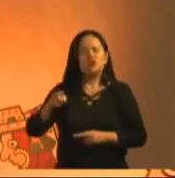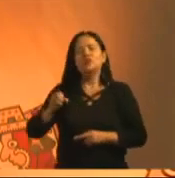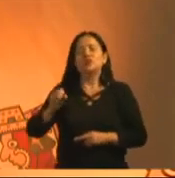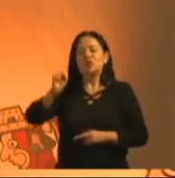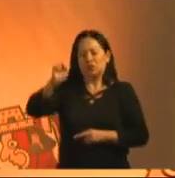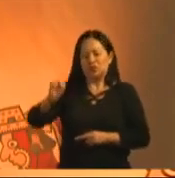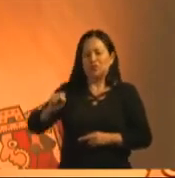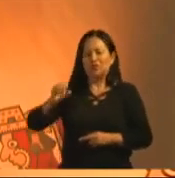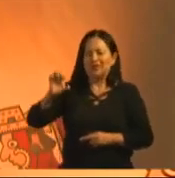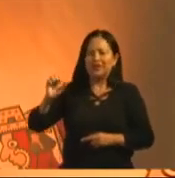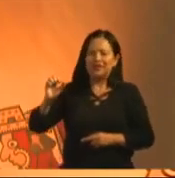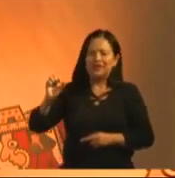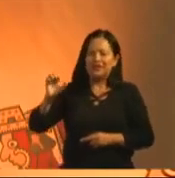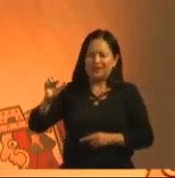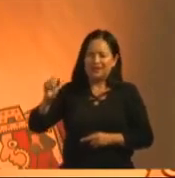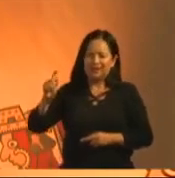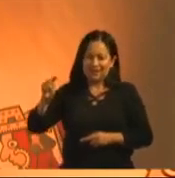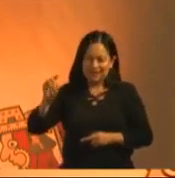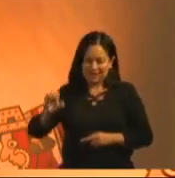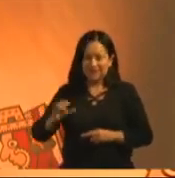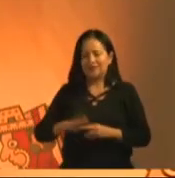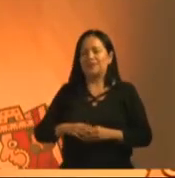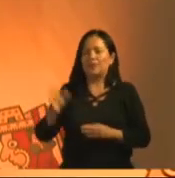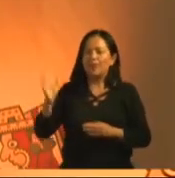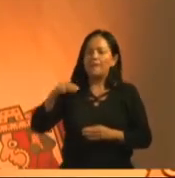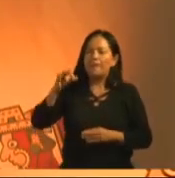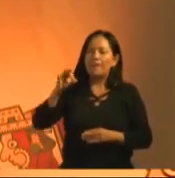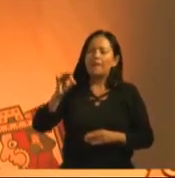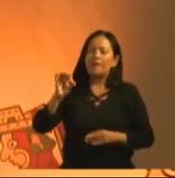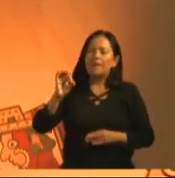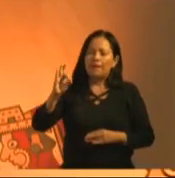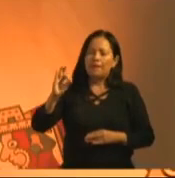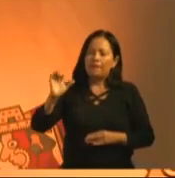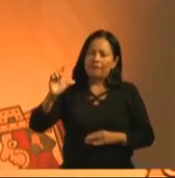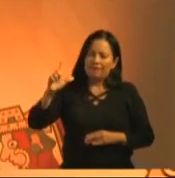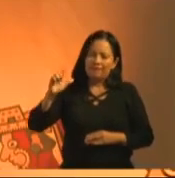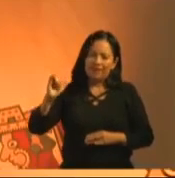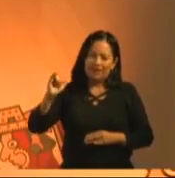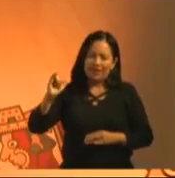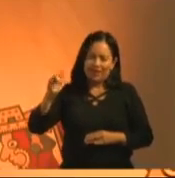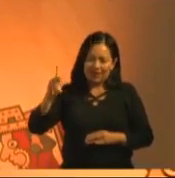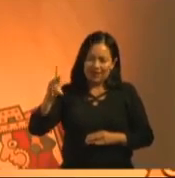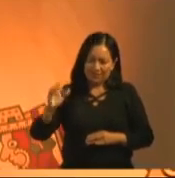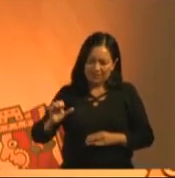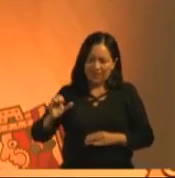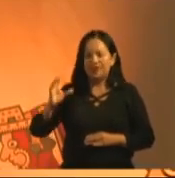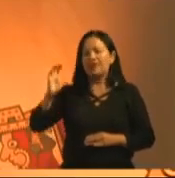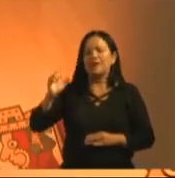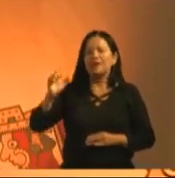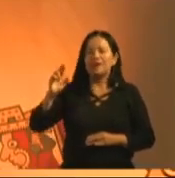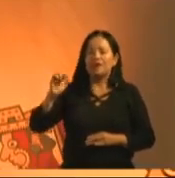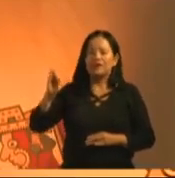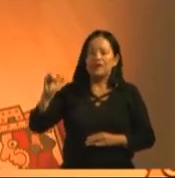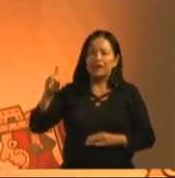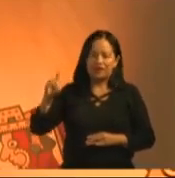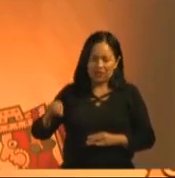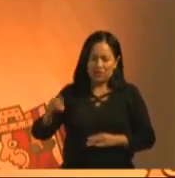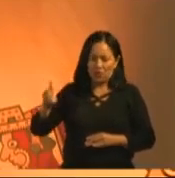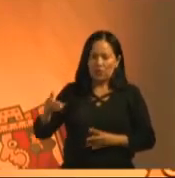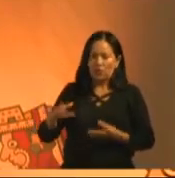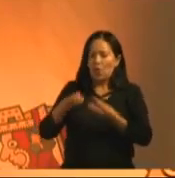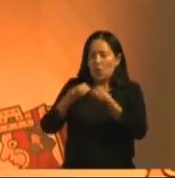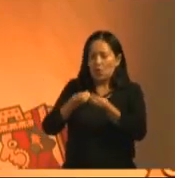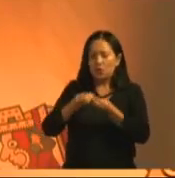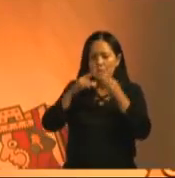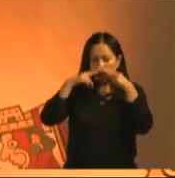y protagonistas distintos felipe carrillo puerto que merece estar junto a emiliano zapata junto a francisco villa en la memoria de las mexicanas